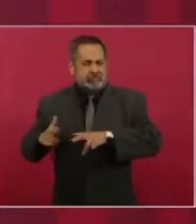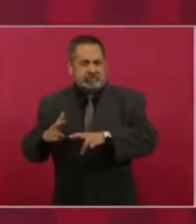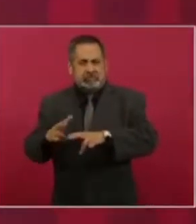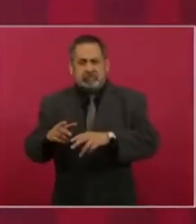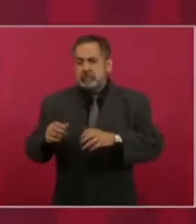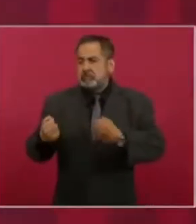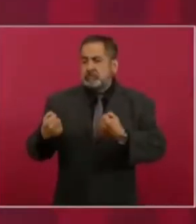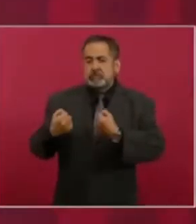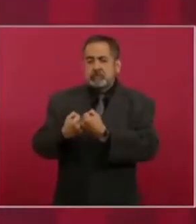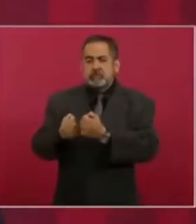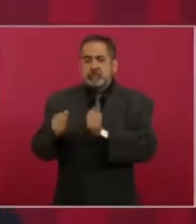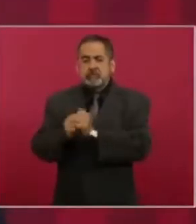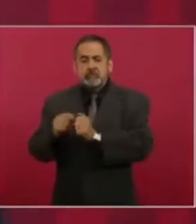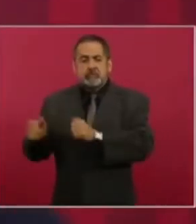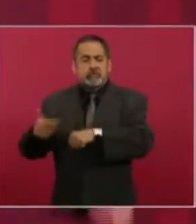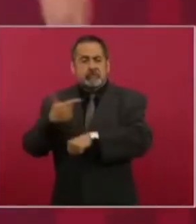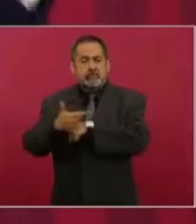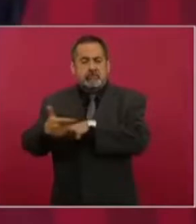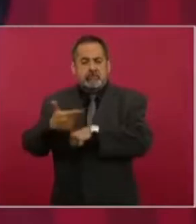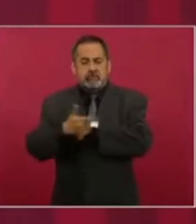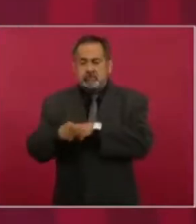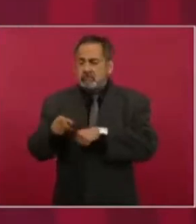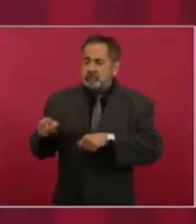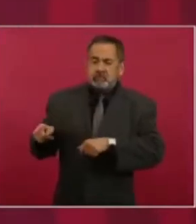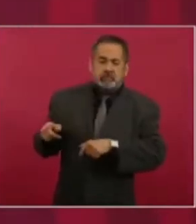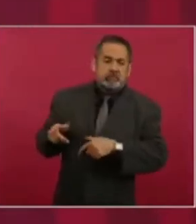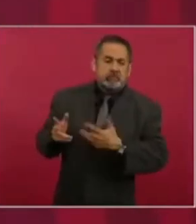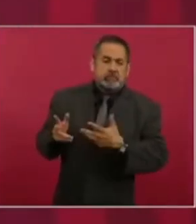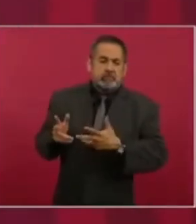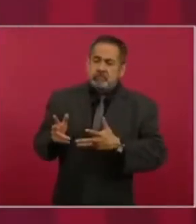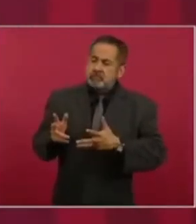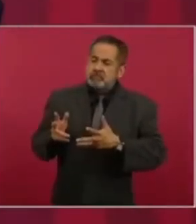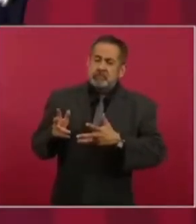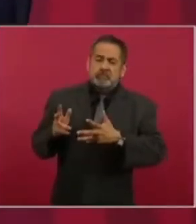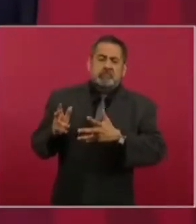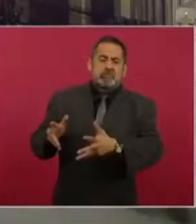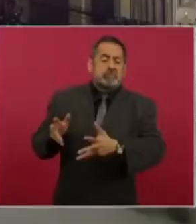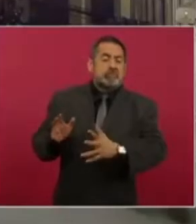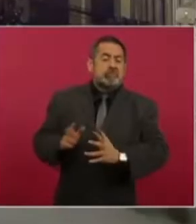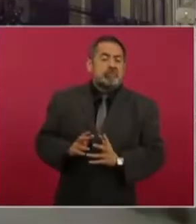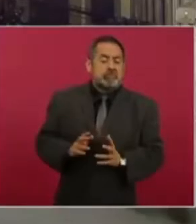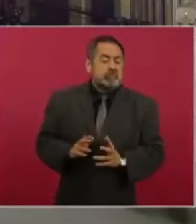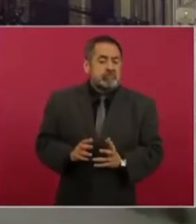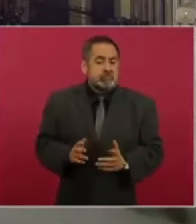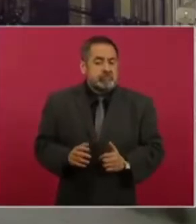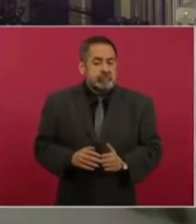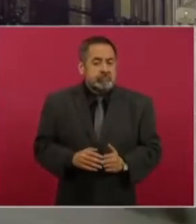Guatemala, que era como la gran avenida